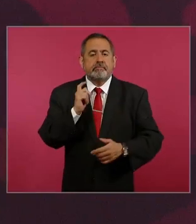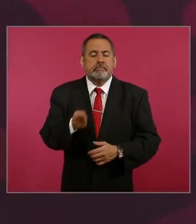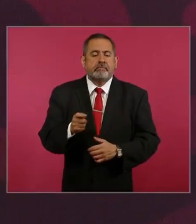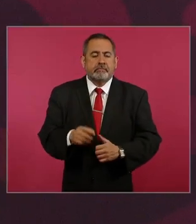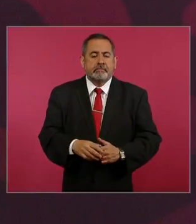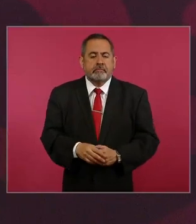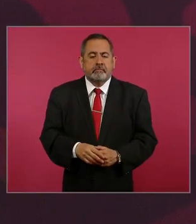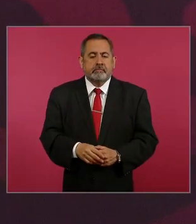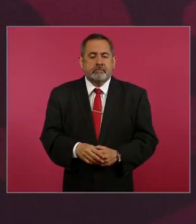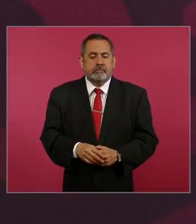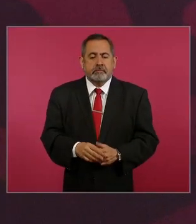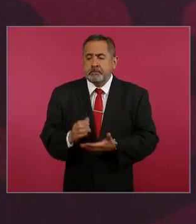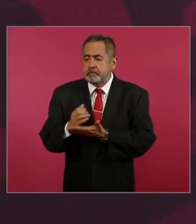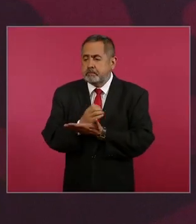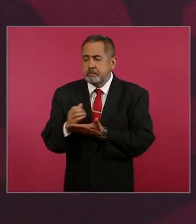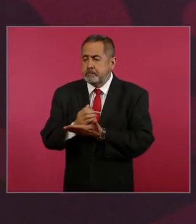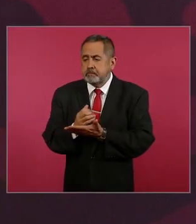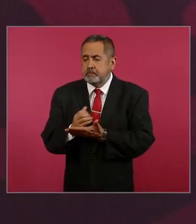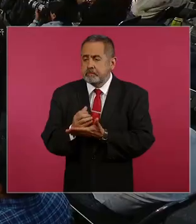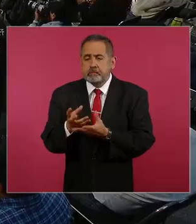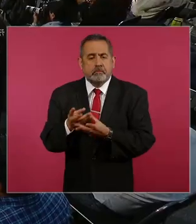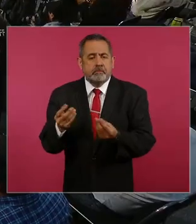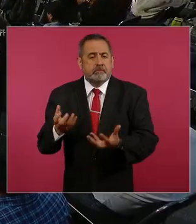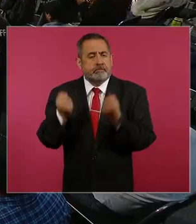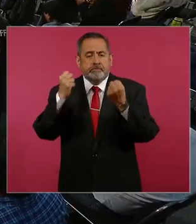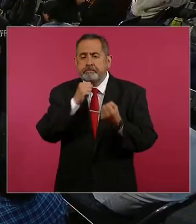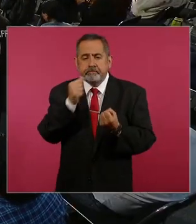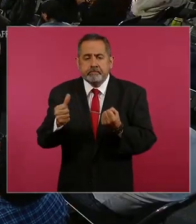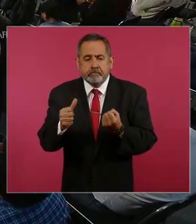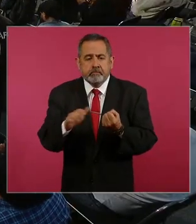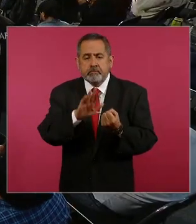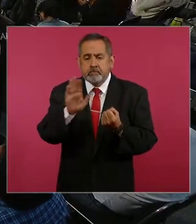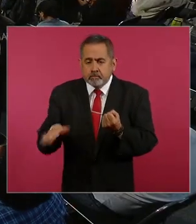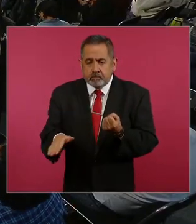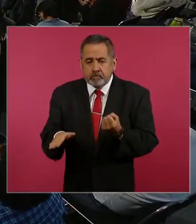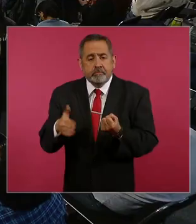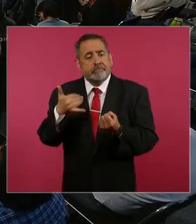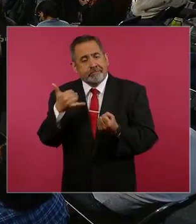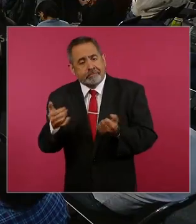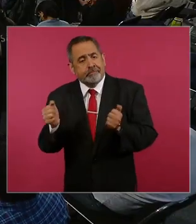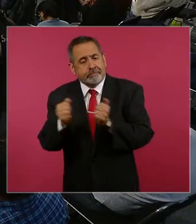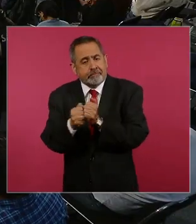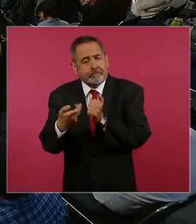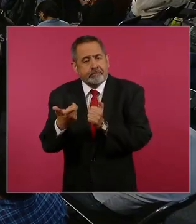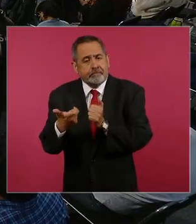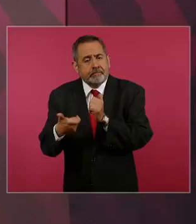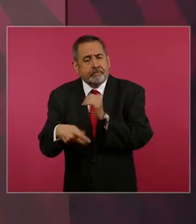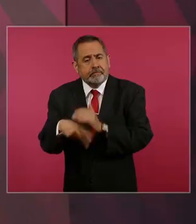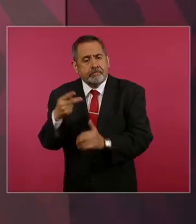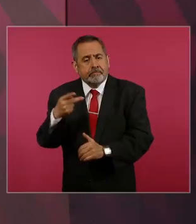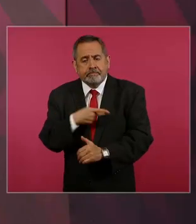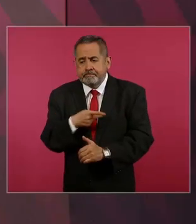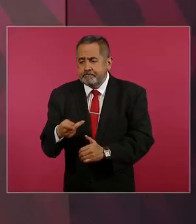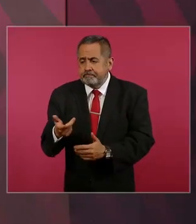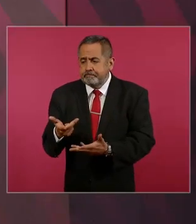no se salva el familiar y se quedan con la deuda